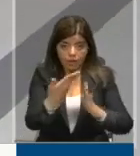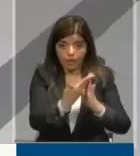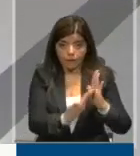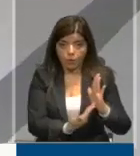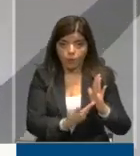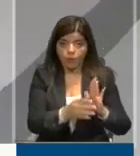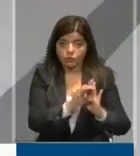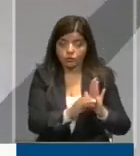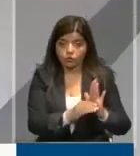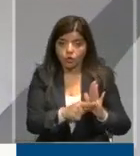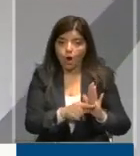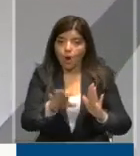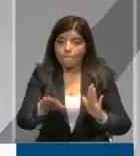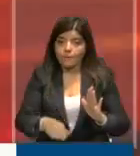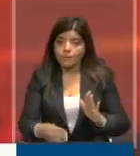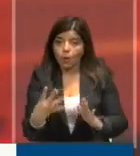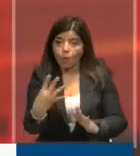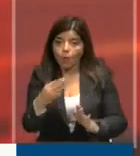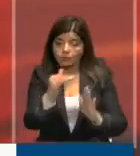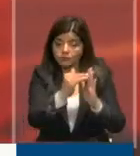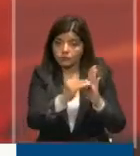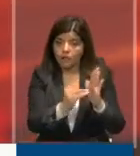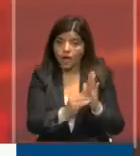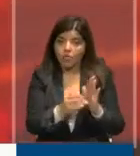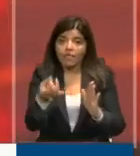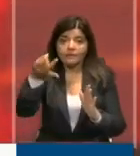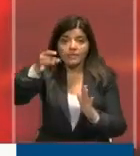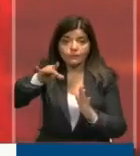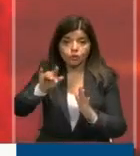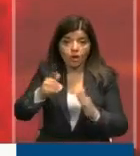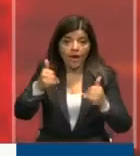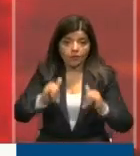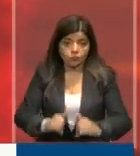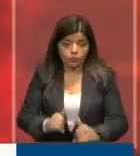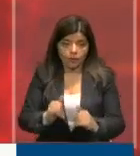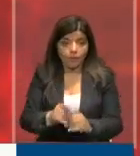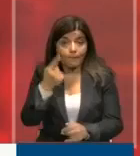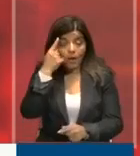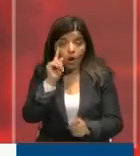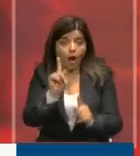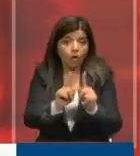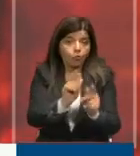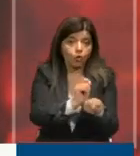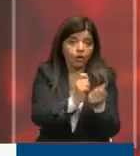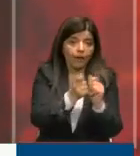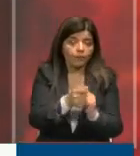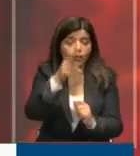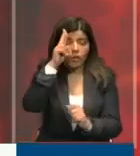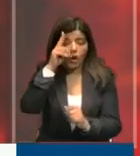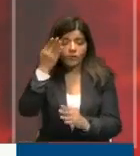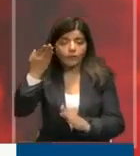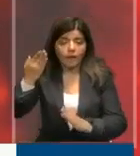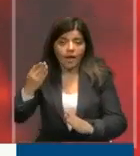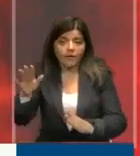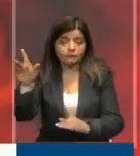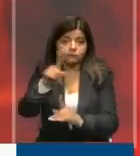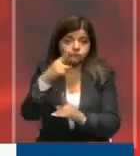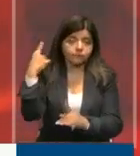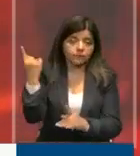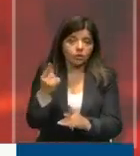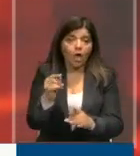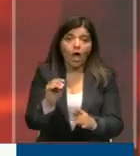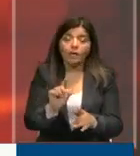básicamente los mismos cuatro estados de excepción actualmente vigentes, pero con algunos cambios. Recordemos, como contexto general, que los estados de